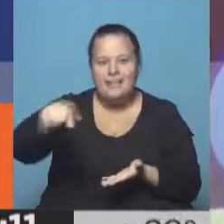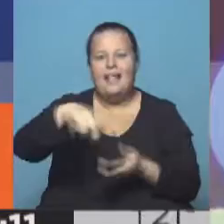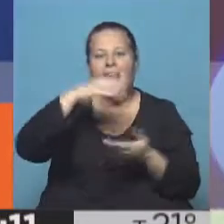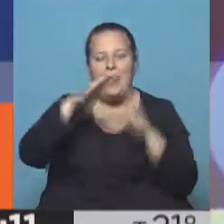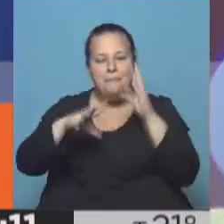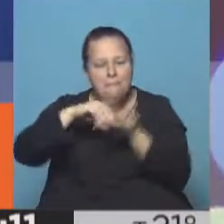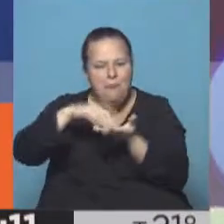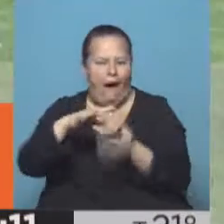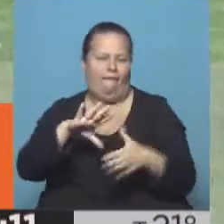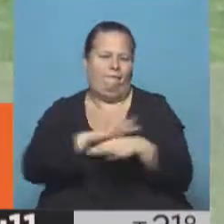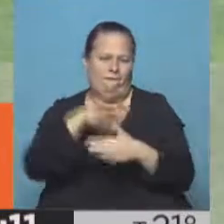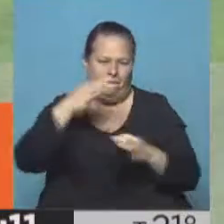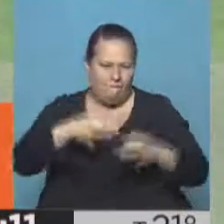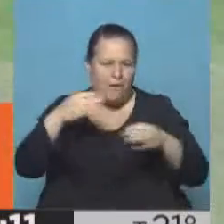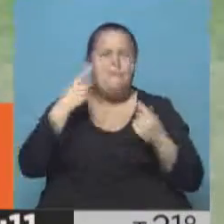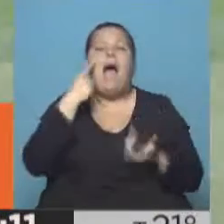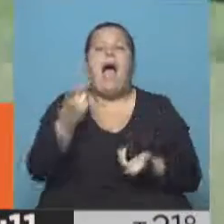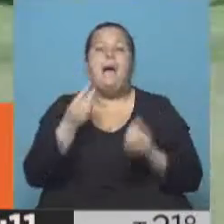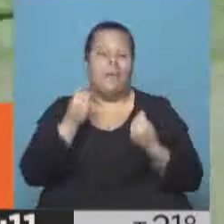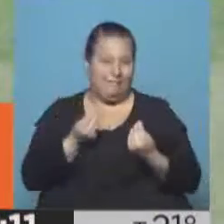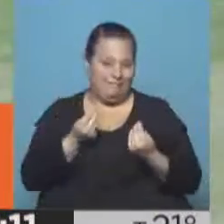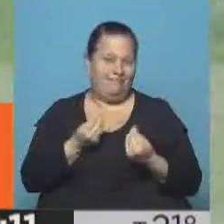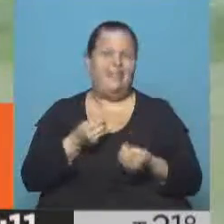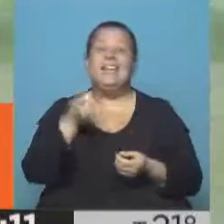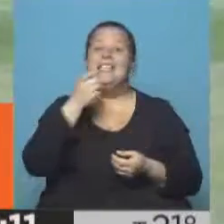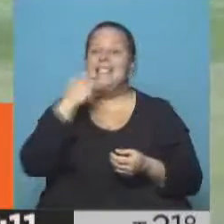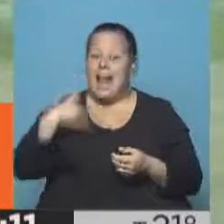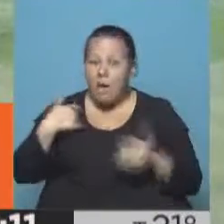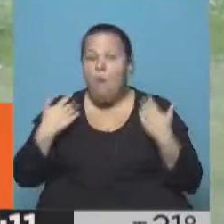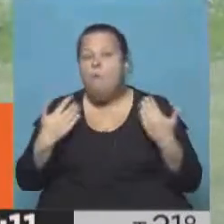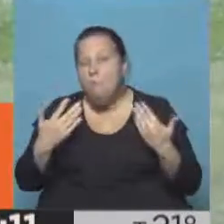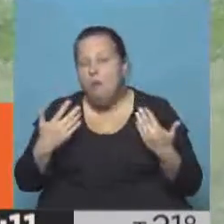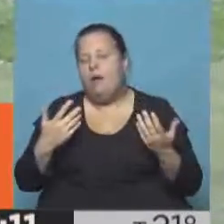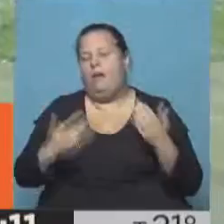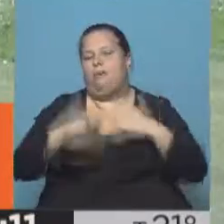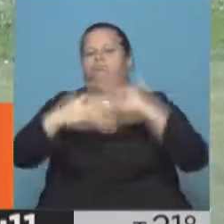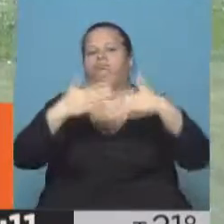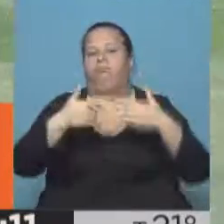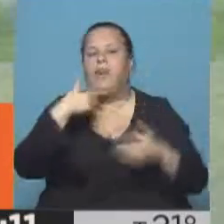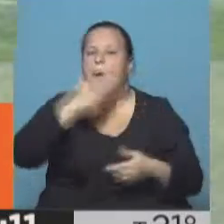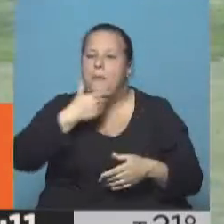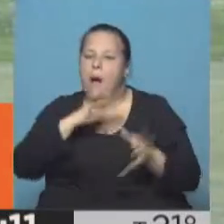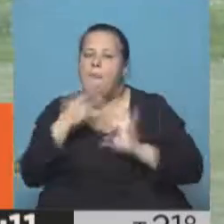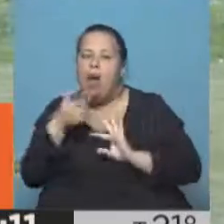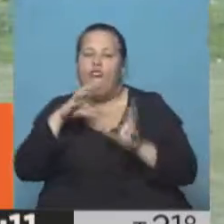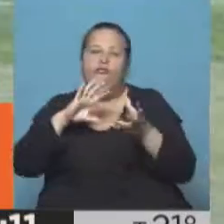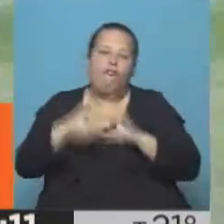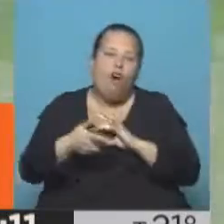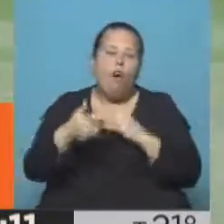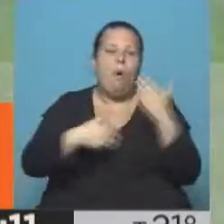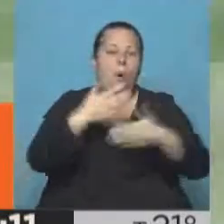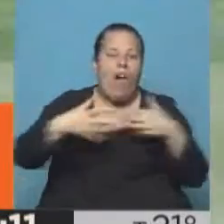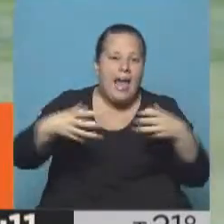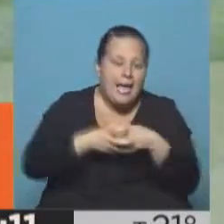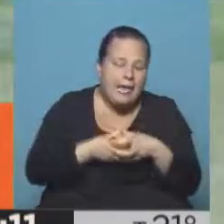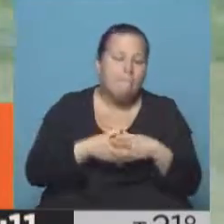está impecable para ver en como decía vos no sin argentina puede despegar si puede encontrar pausa está mejor versión de